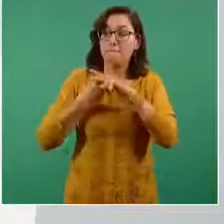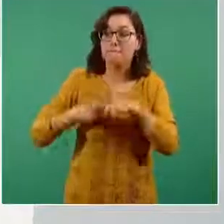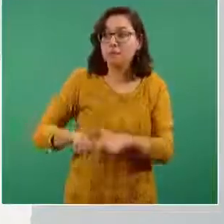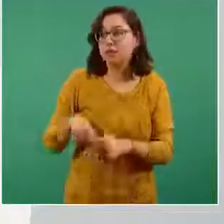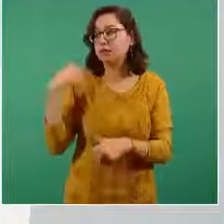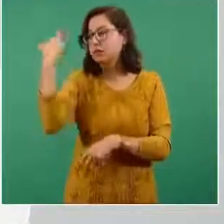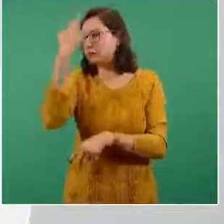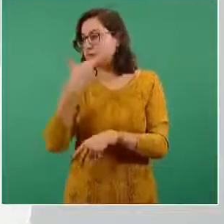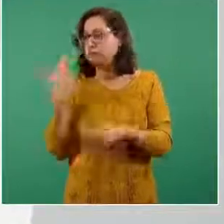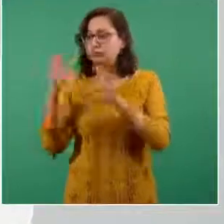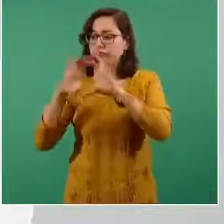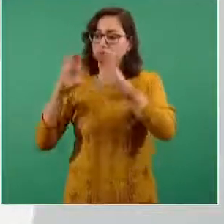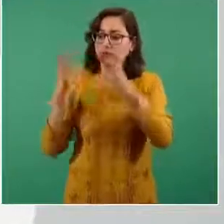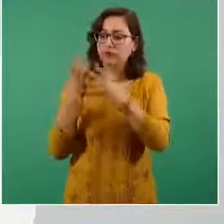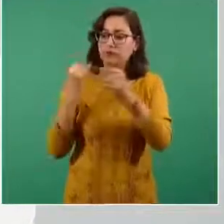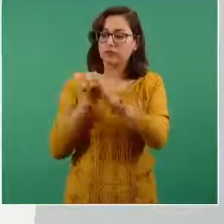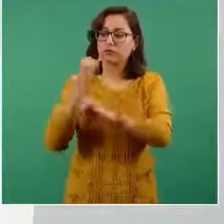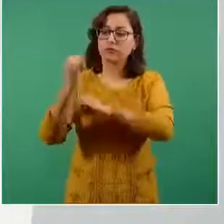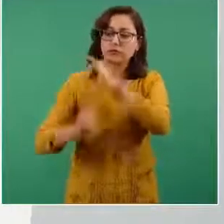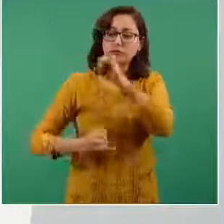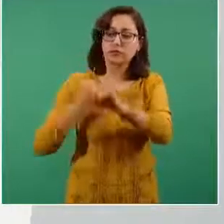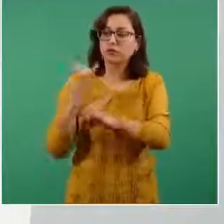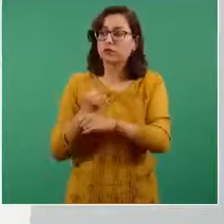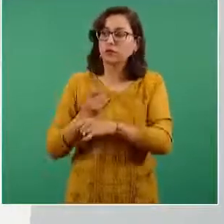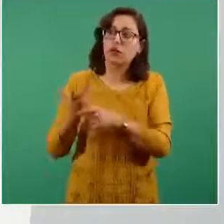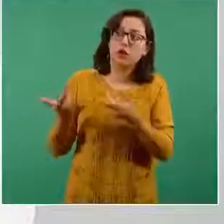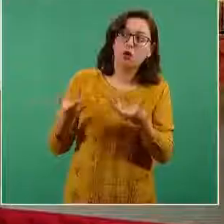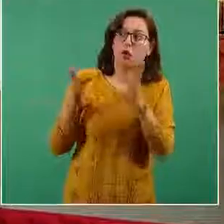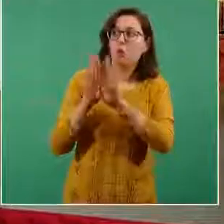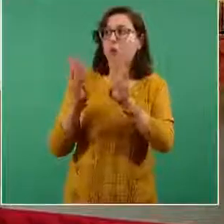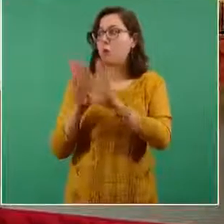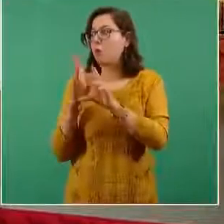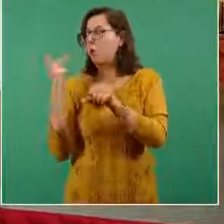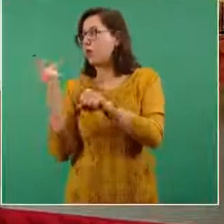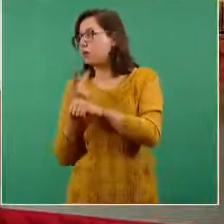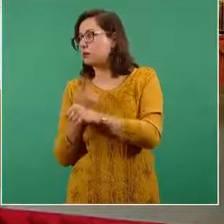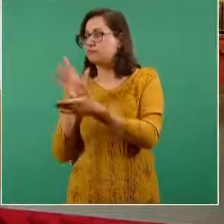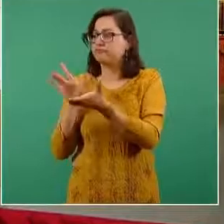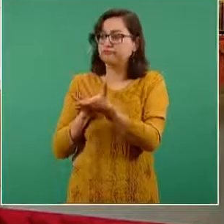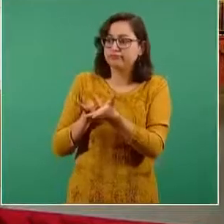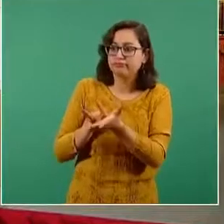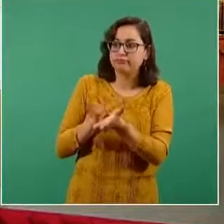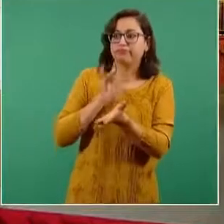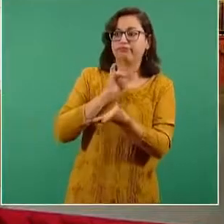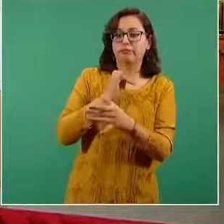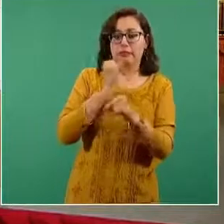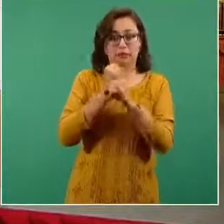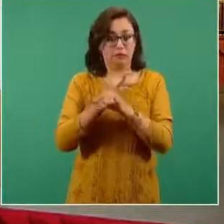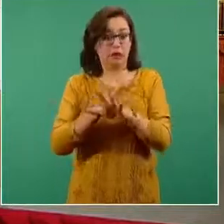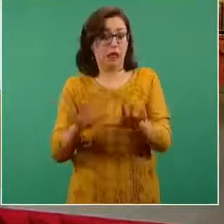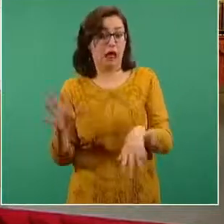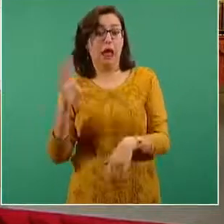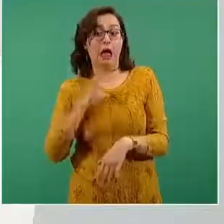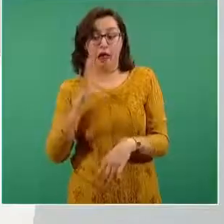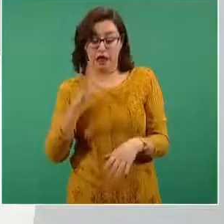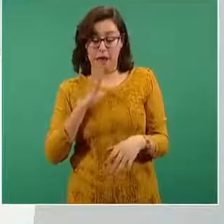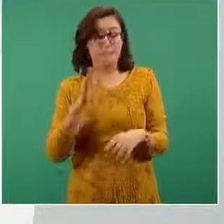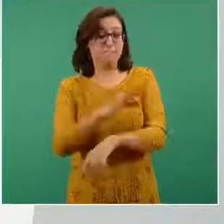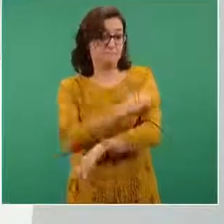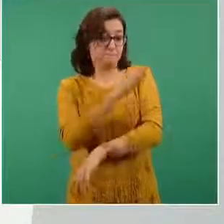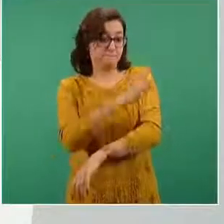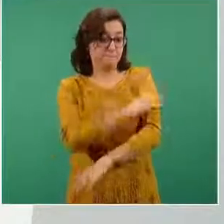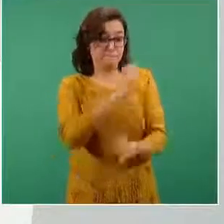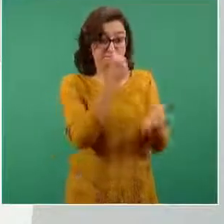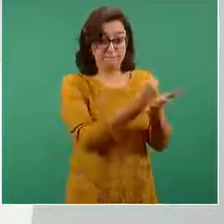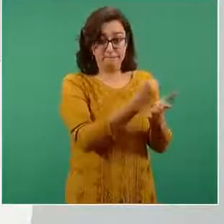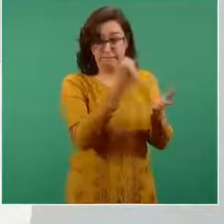primeras fuentes de información que se vayan publicando al respecto, sobre todo ahora que tenemos un repertorio amplio de al menos 5